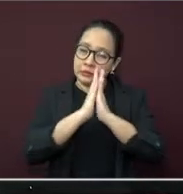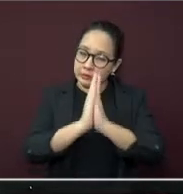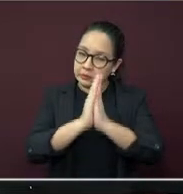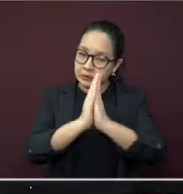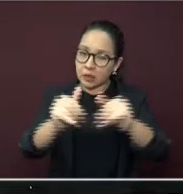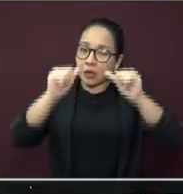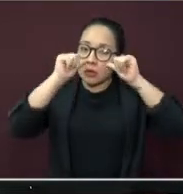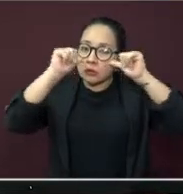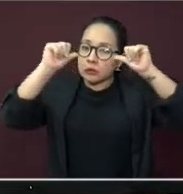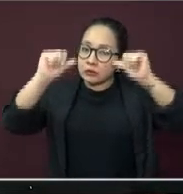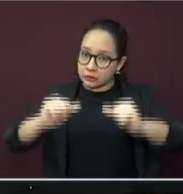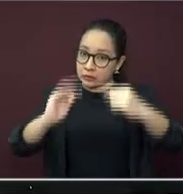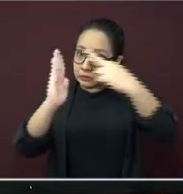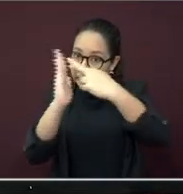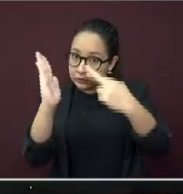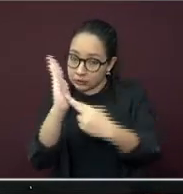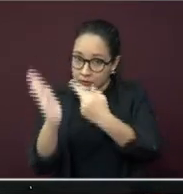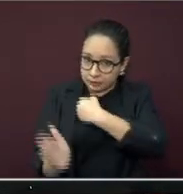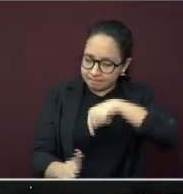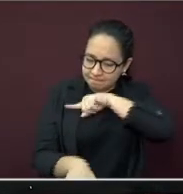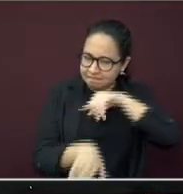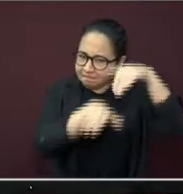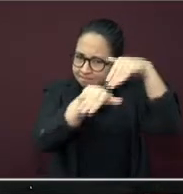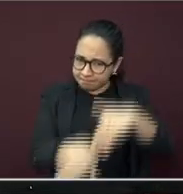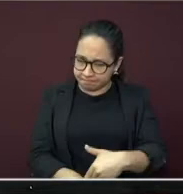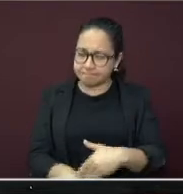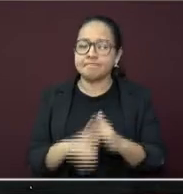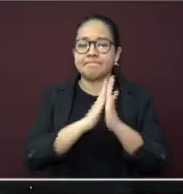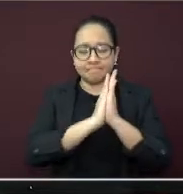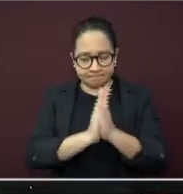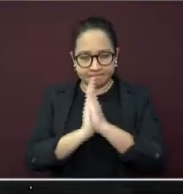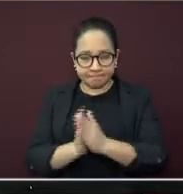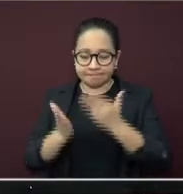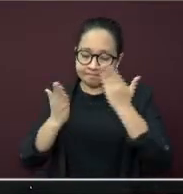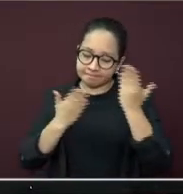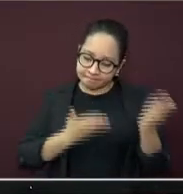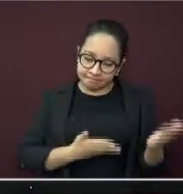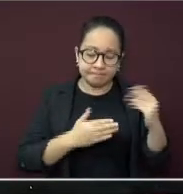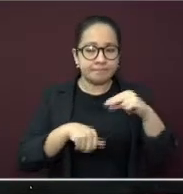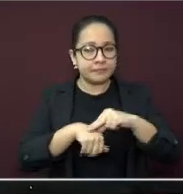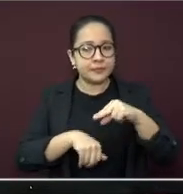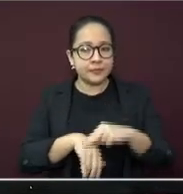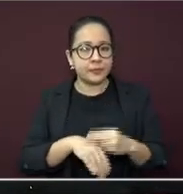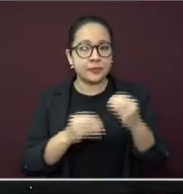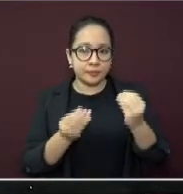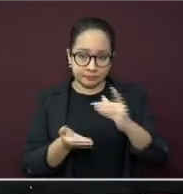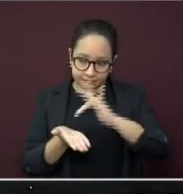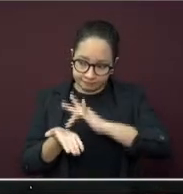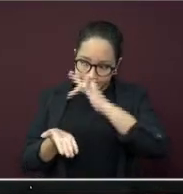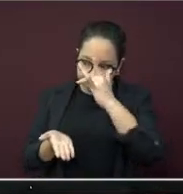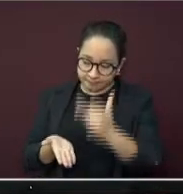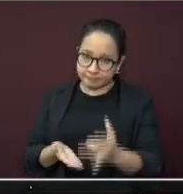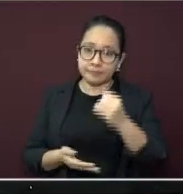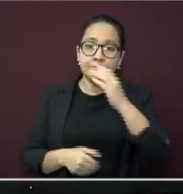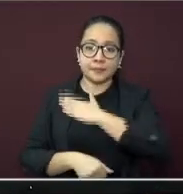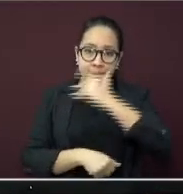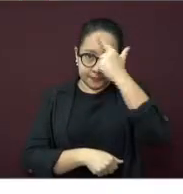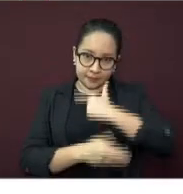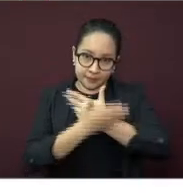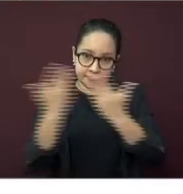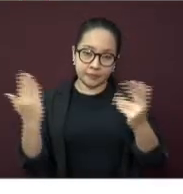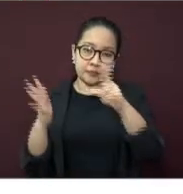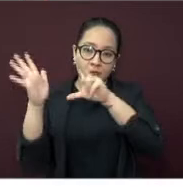medida de protección sanitaria adelante doctores pego muchas gracias secretario buenas noches a todos son ya